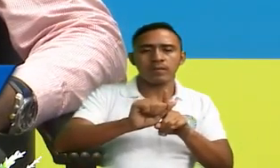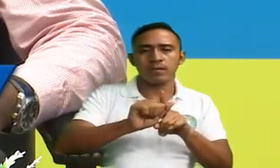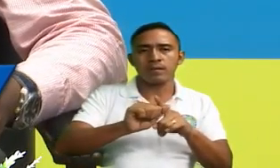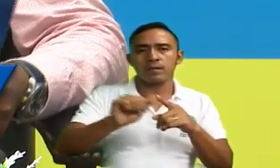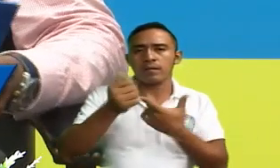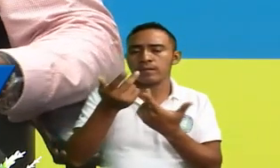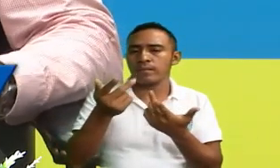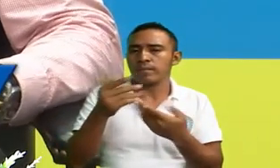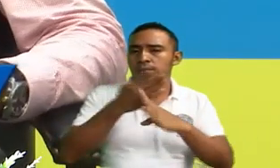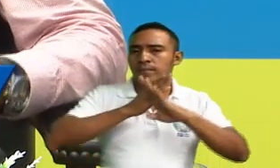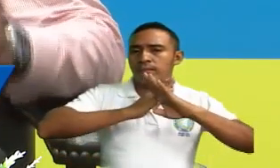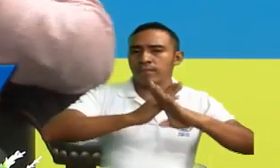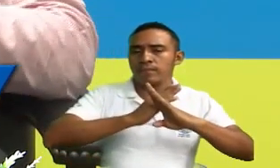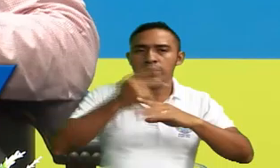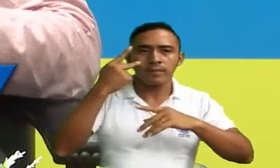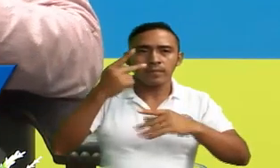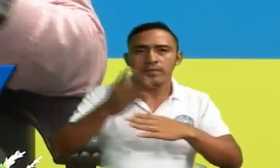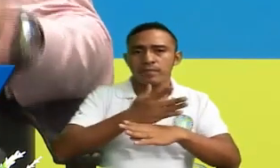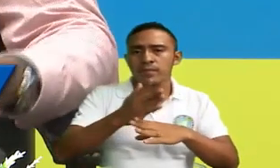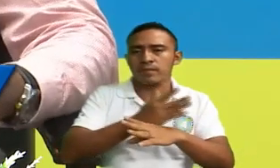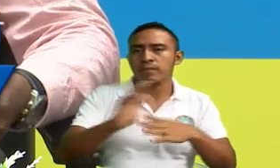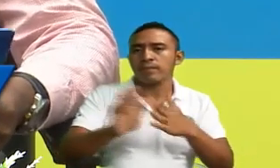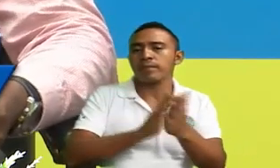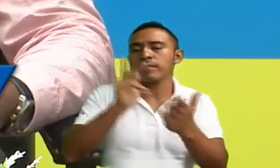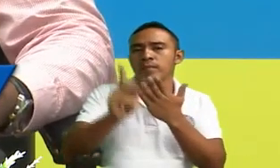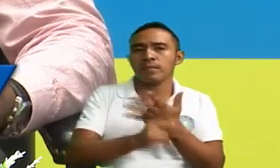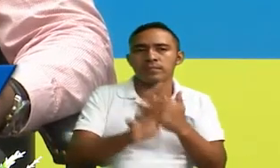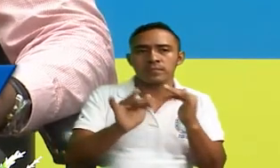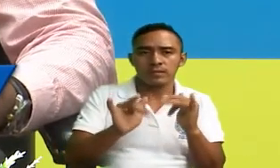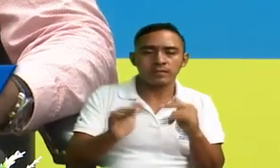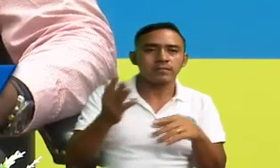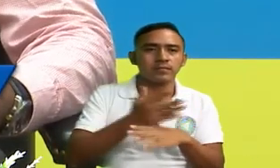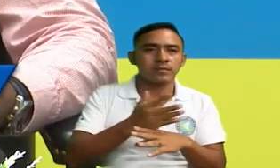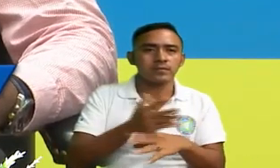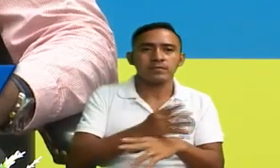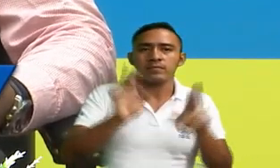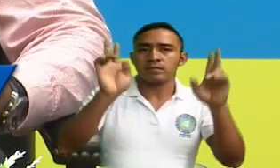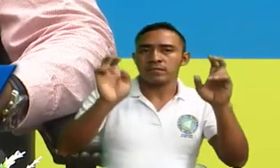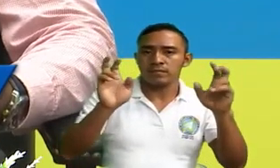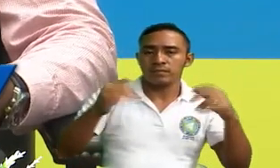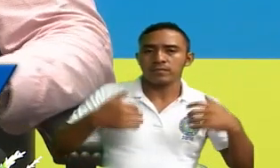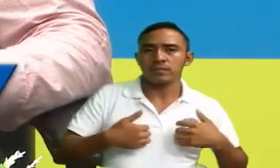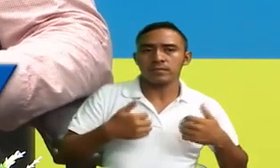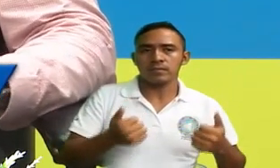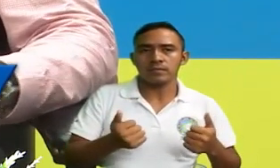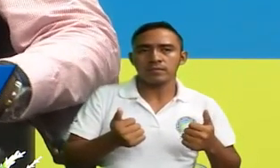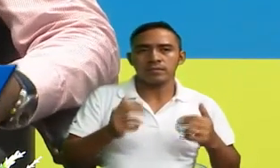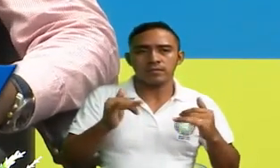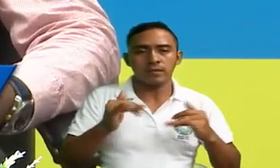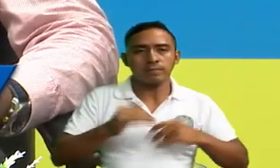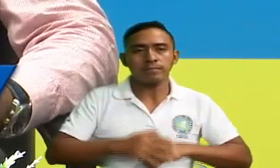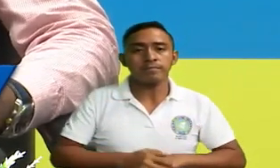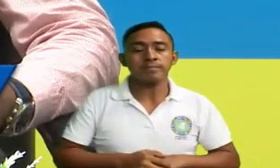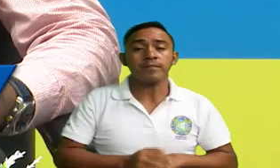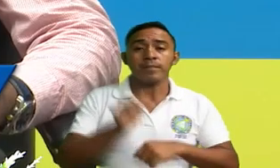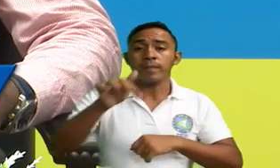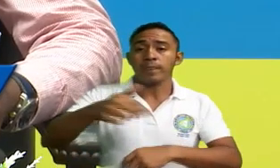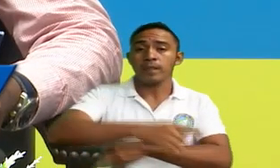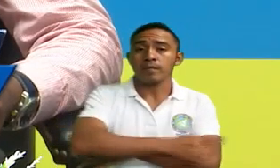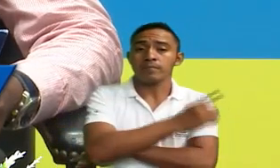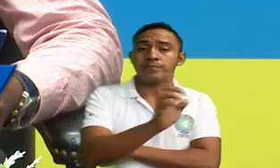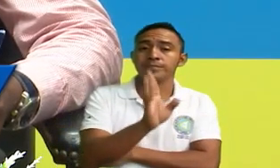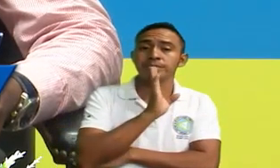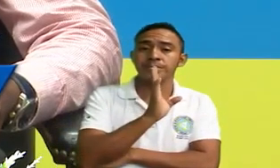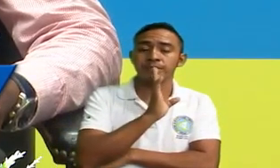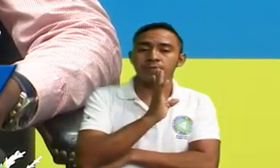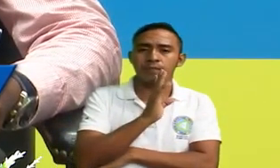va a encontrar pues los diferentes programas que hemos hablado, así como las diferentes temáticas en salud que hemos abordado. El día de hoy estamos